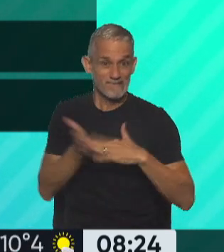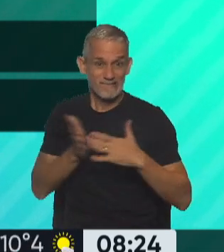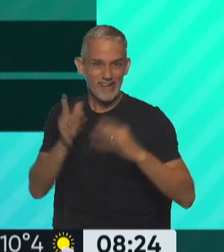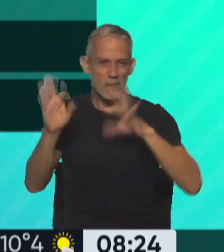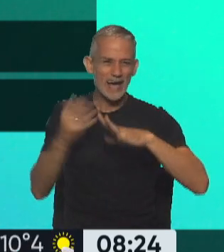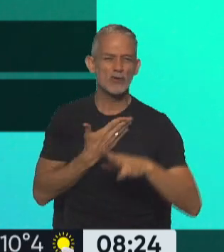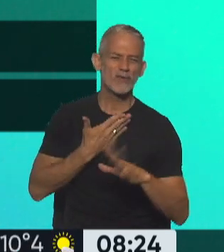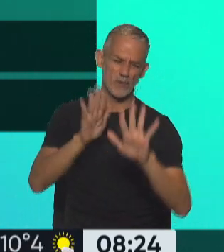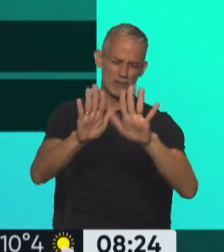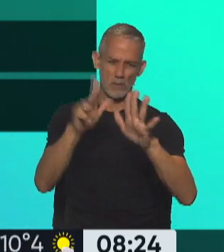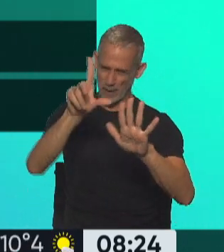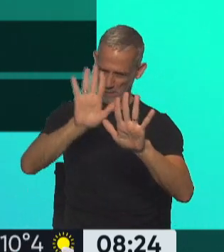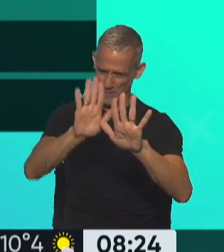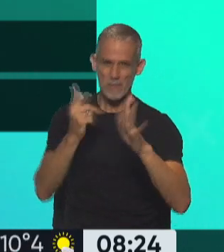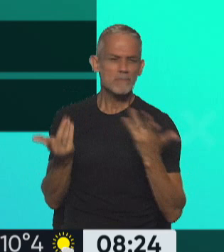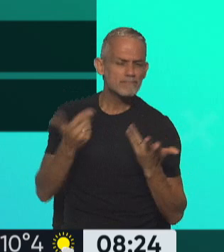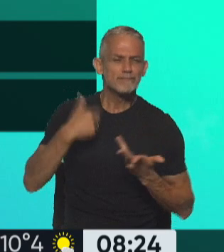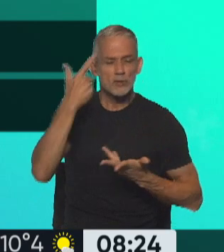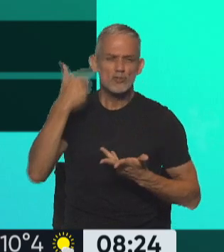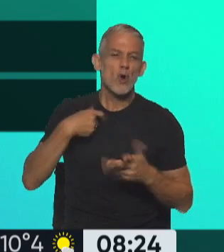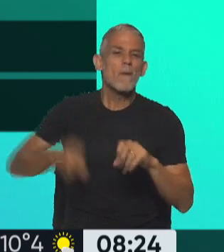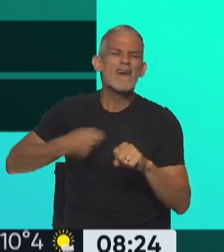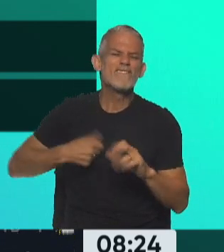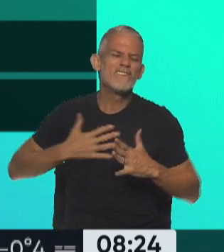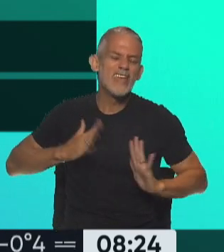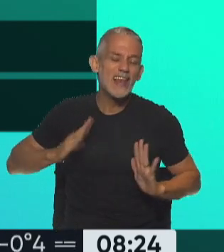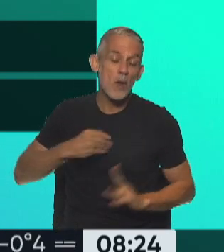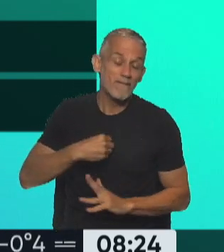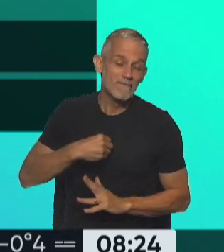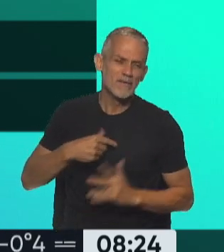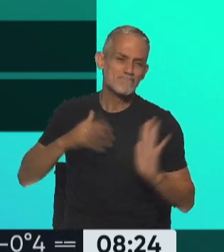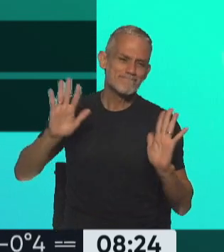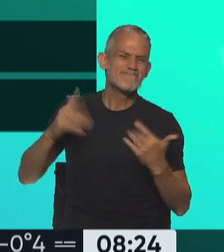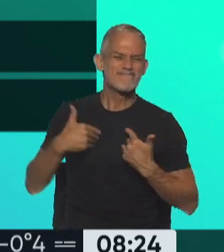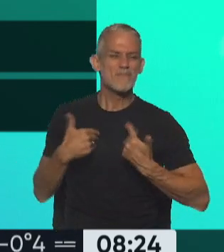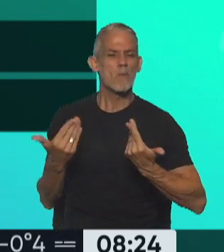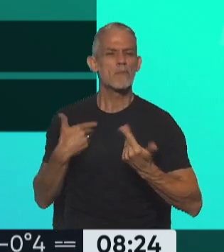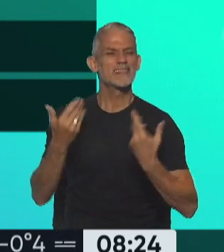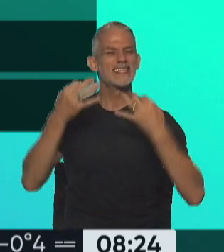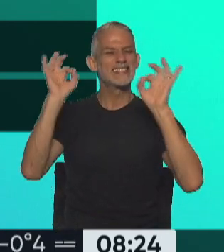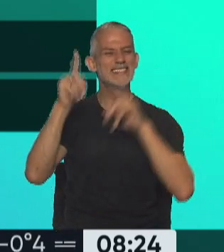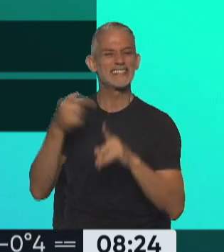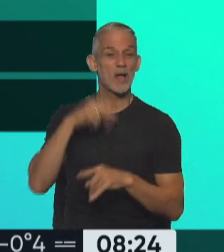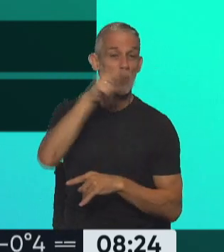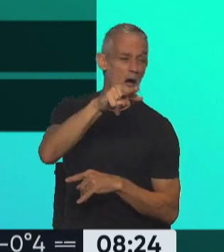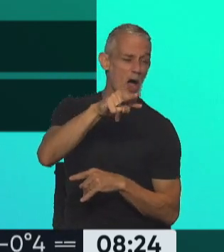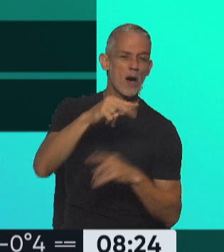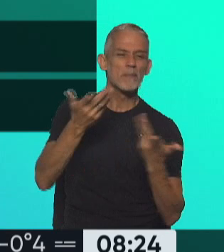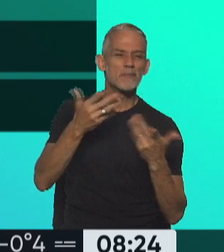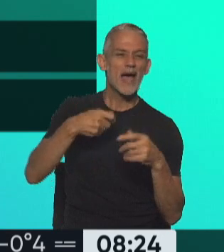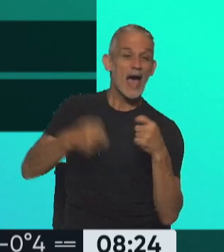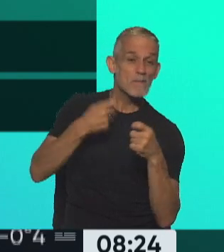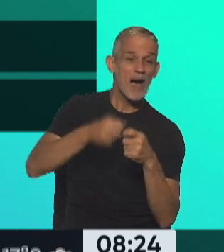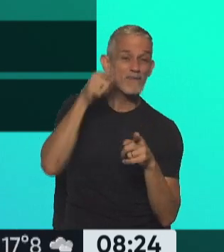En febrero digo, bueno, por suerte, yo que soy de Banfield, dice un hincha de Banfield, va a ver a su equipo ante Unión de Santa Fe a las